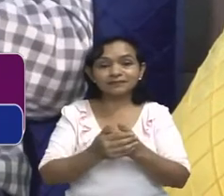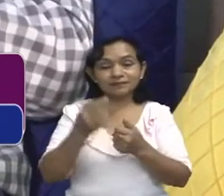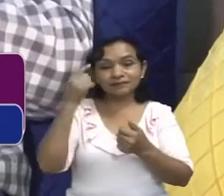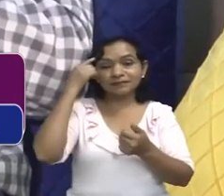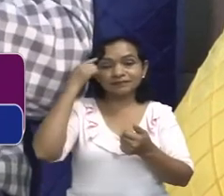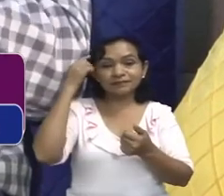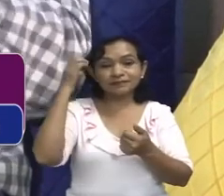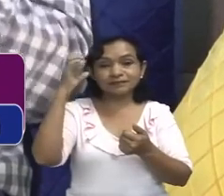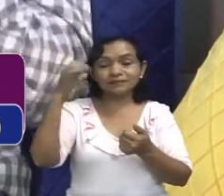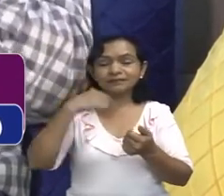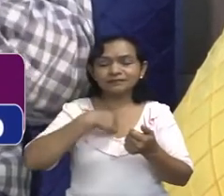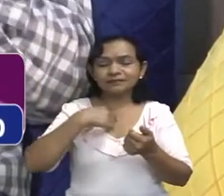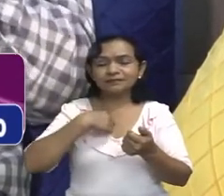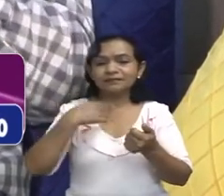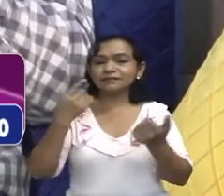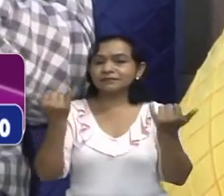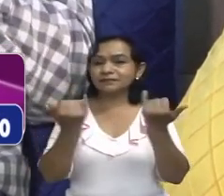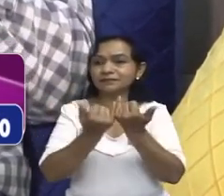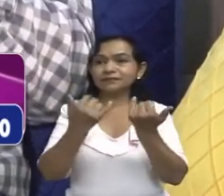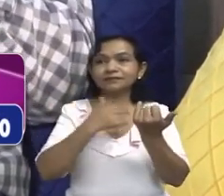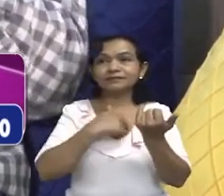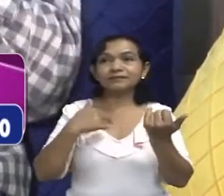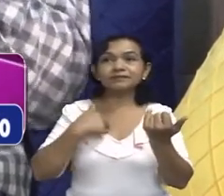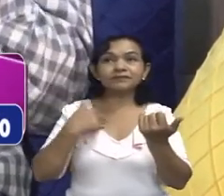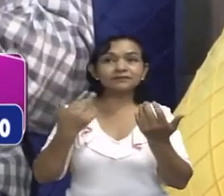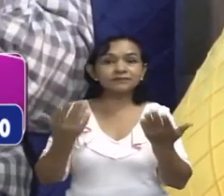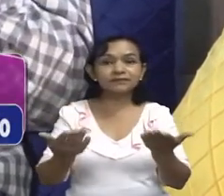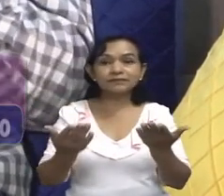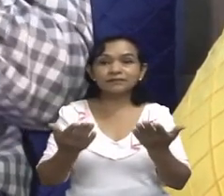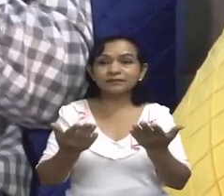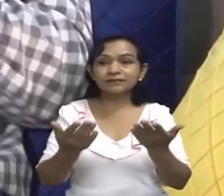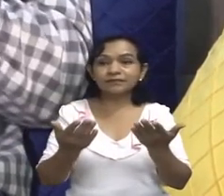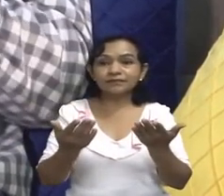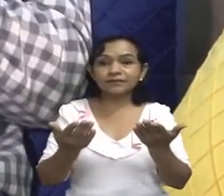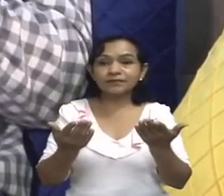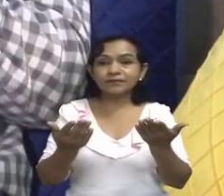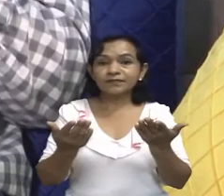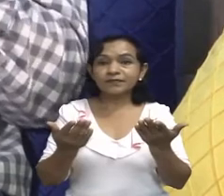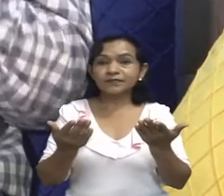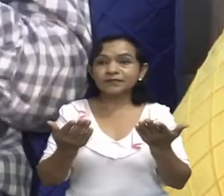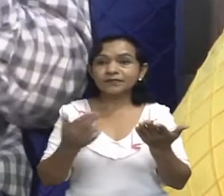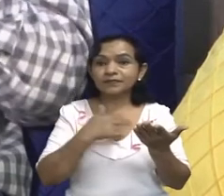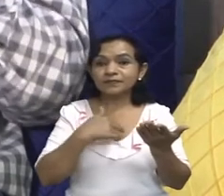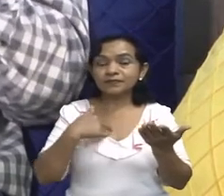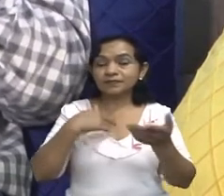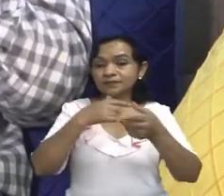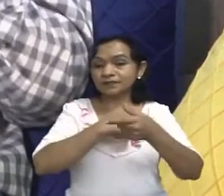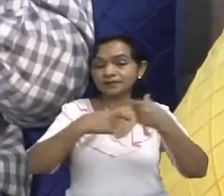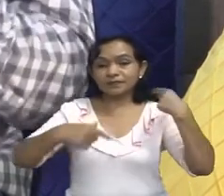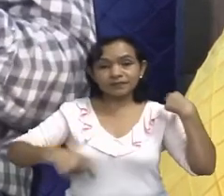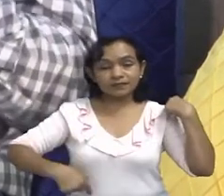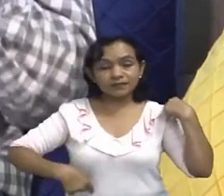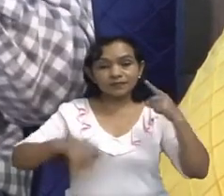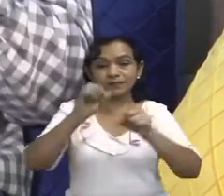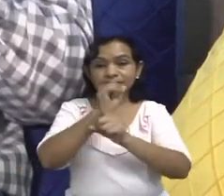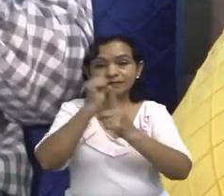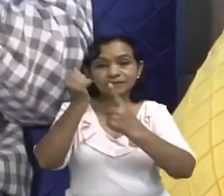también el hecho mismo, miren, muchachos, el hecho mismo de, sí, que, sí, un, sí, presidente de la Asamblea